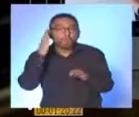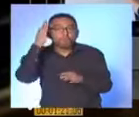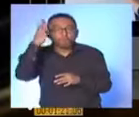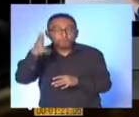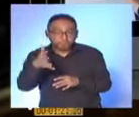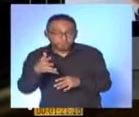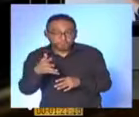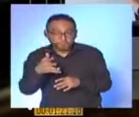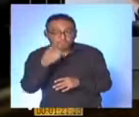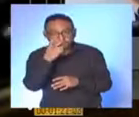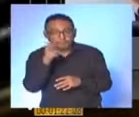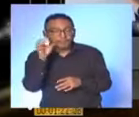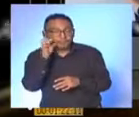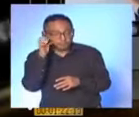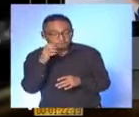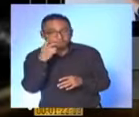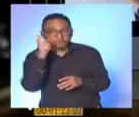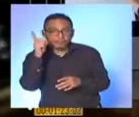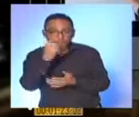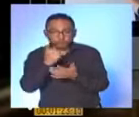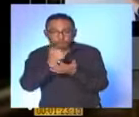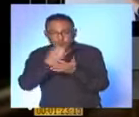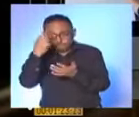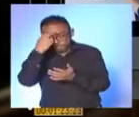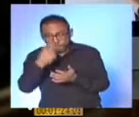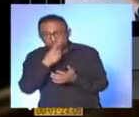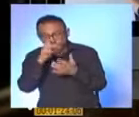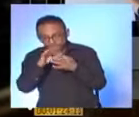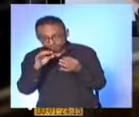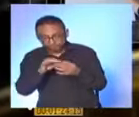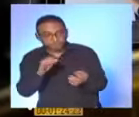cosas, Erich. Mi reporte desde la Ciudad de México.